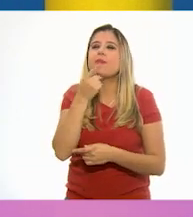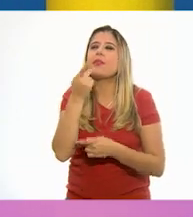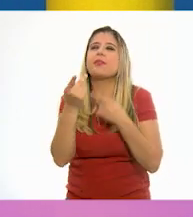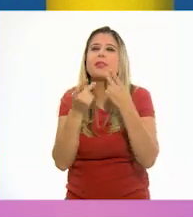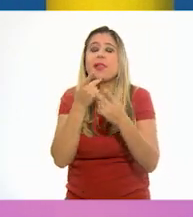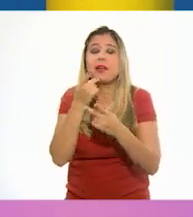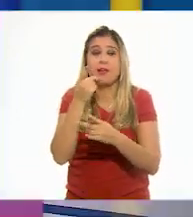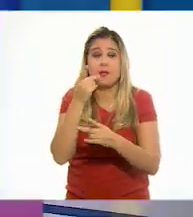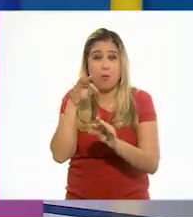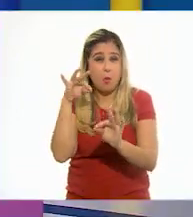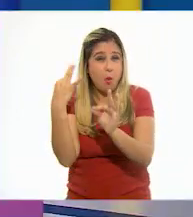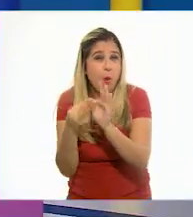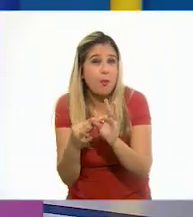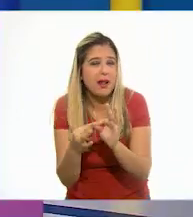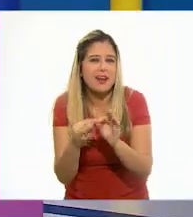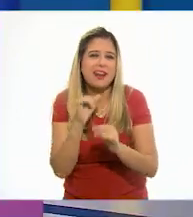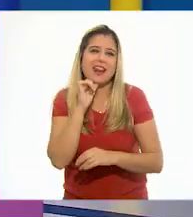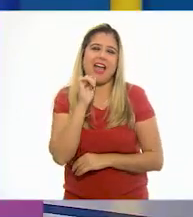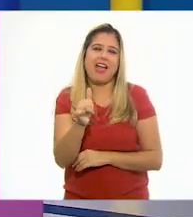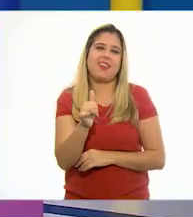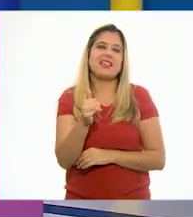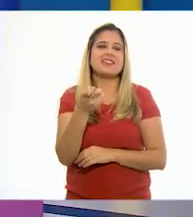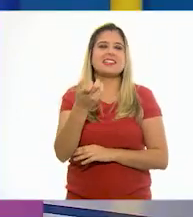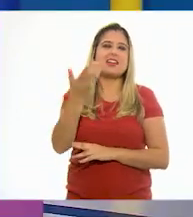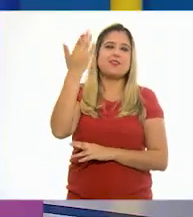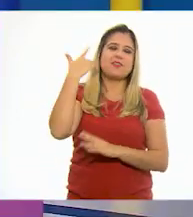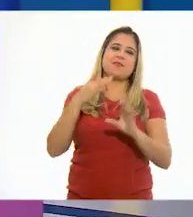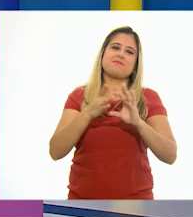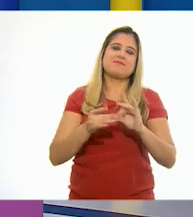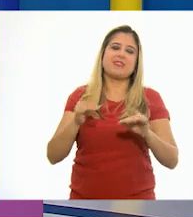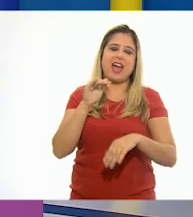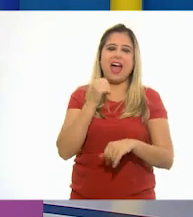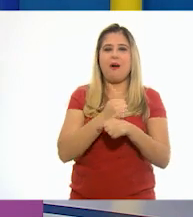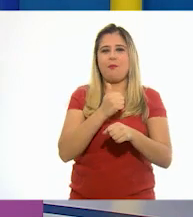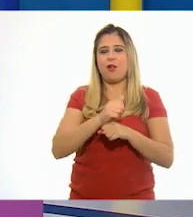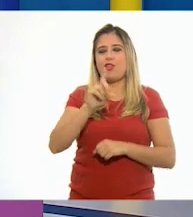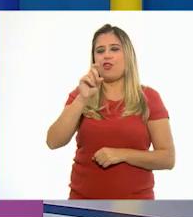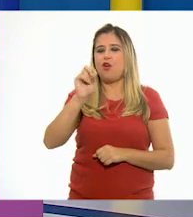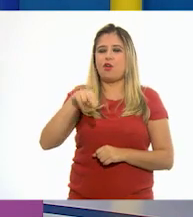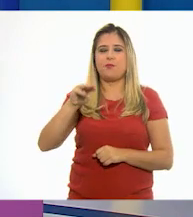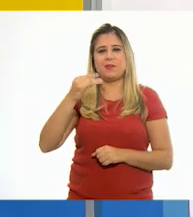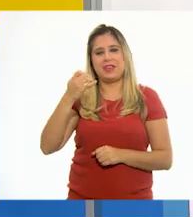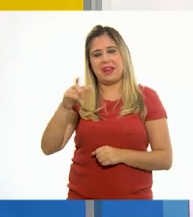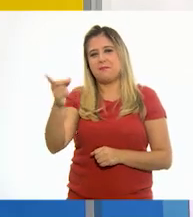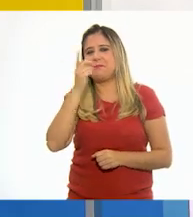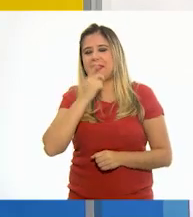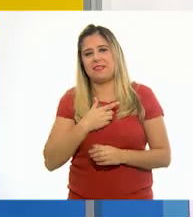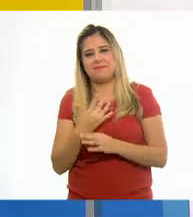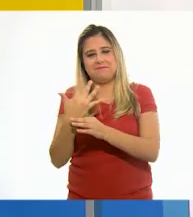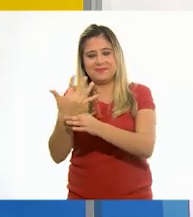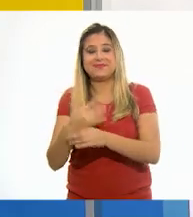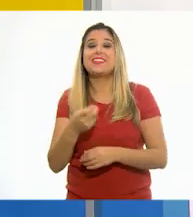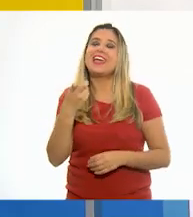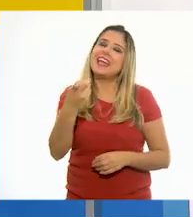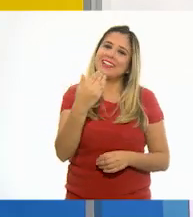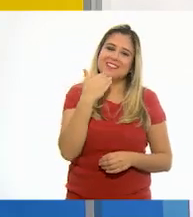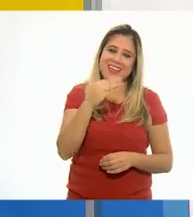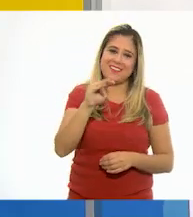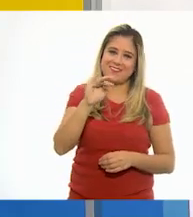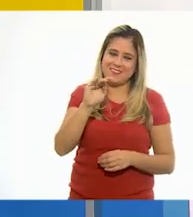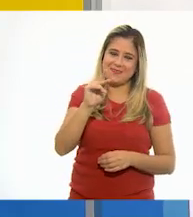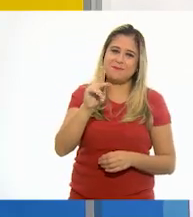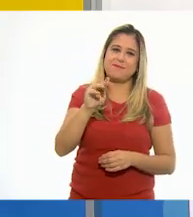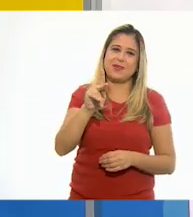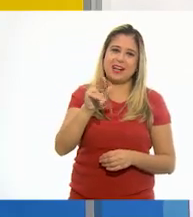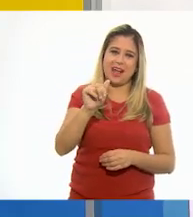amenazas. Eso me lo explicó alguna vez el abuelo Don Miguel. Pues muy bien, Raulito. Y qué bueno que el abuelo